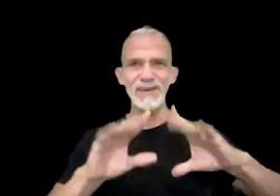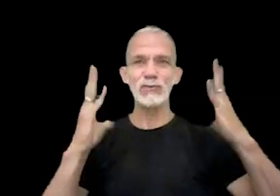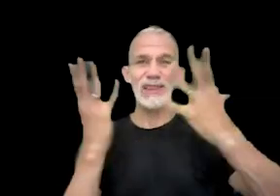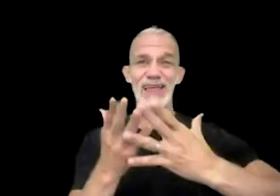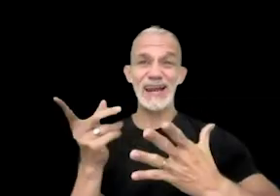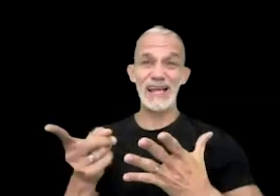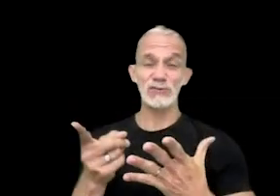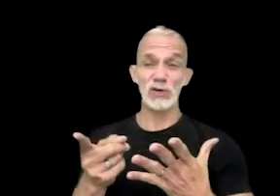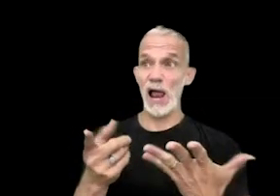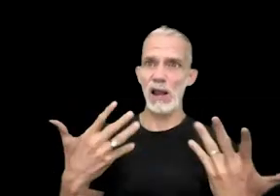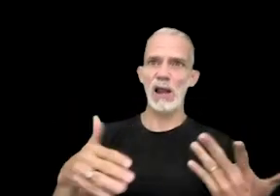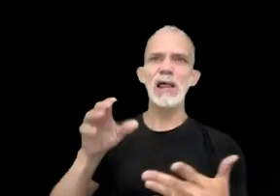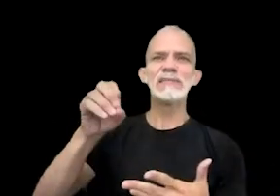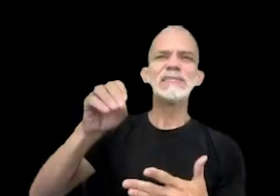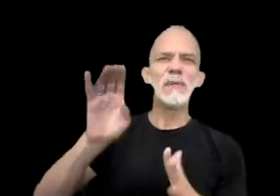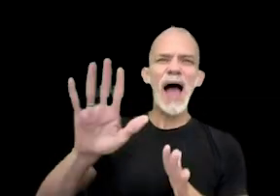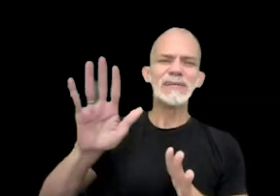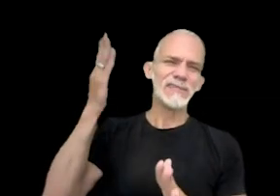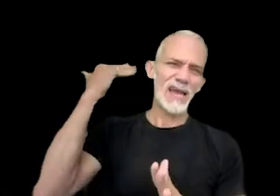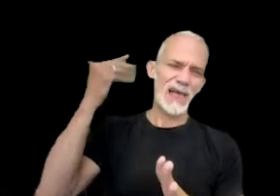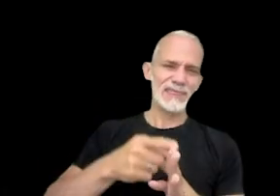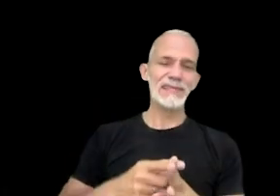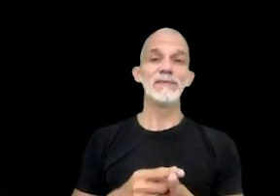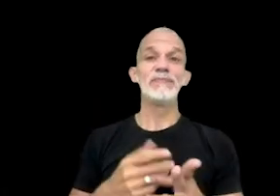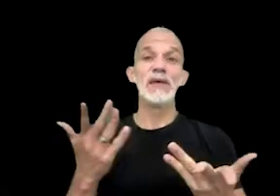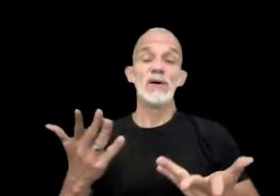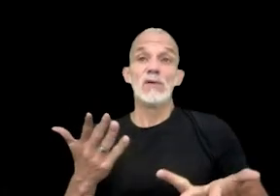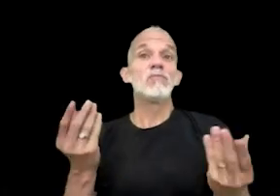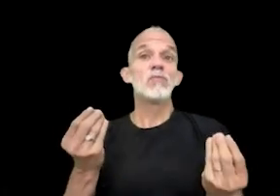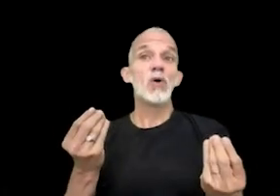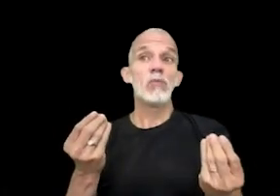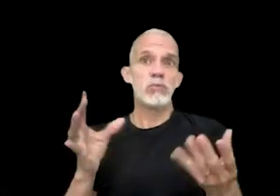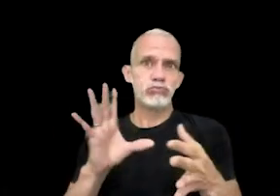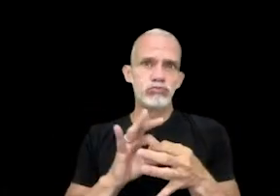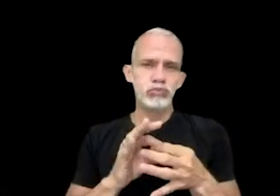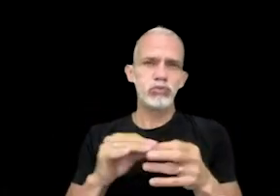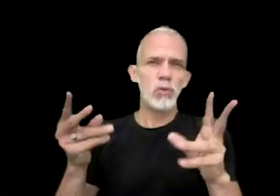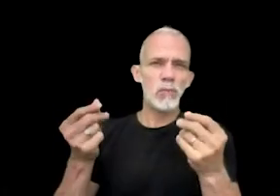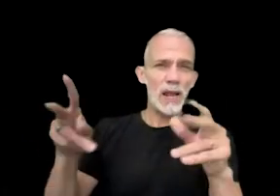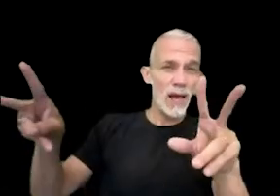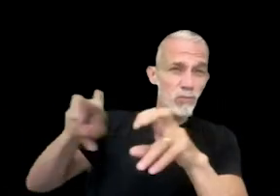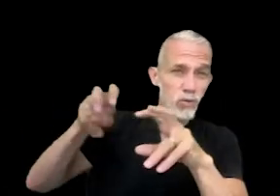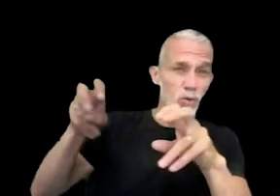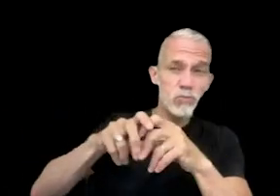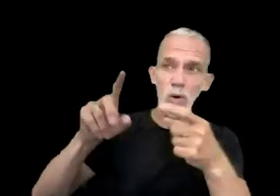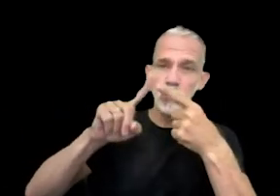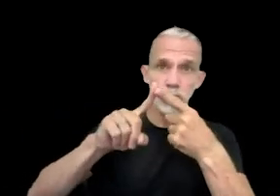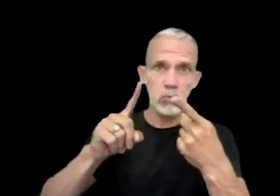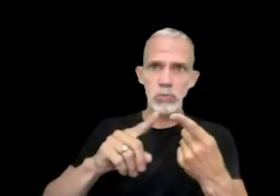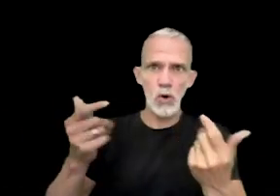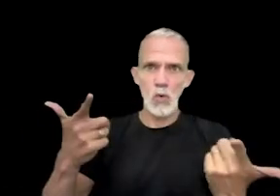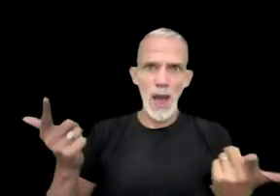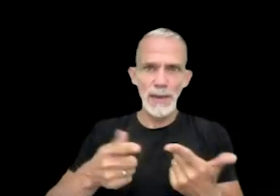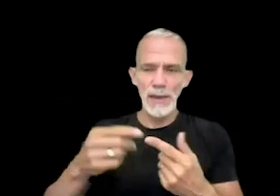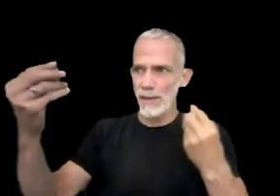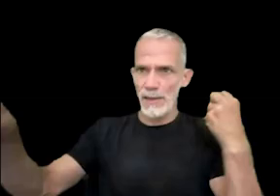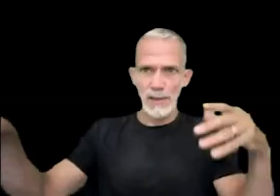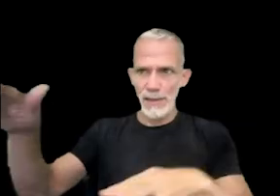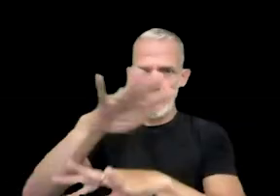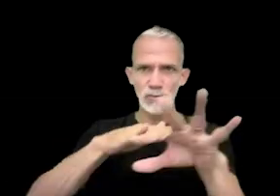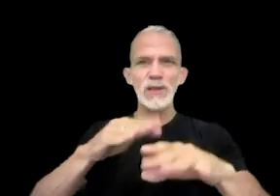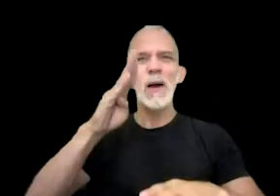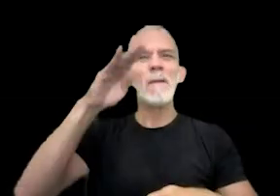internacional agresivos, llamados así en su momento, se soportaban en reglas que no estaban coordinadas.